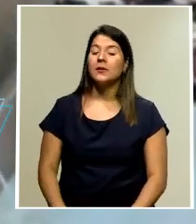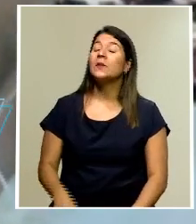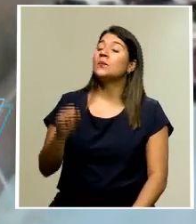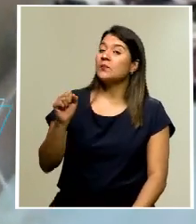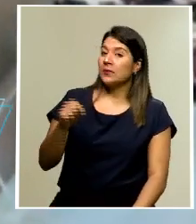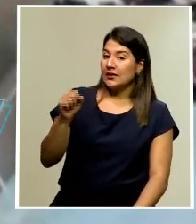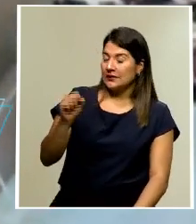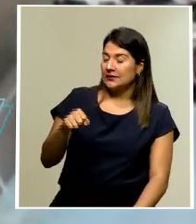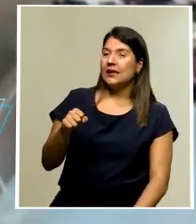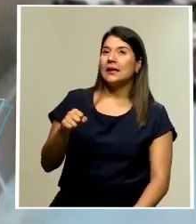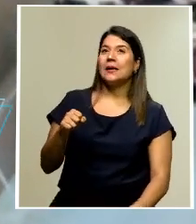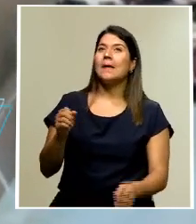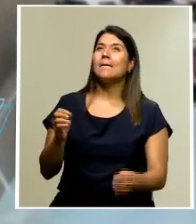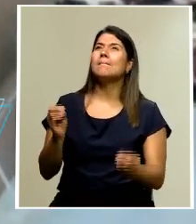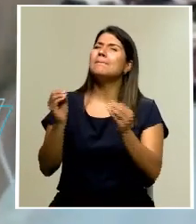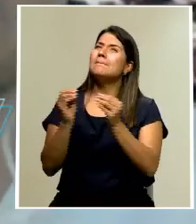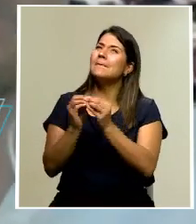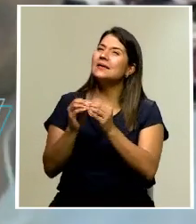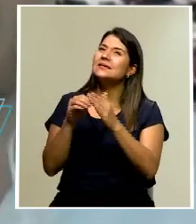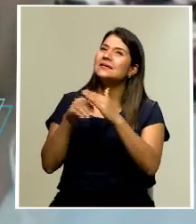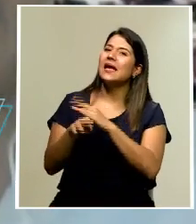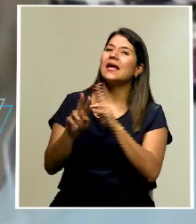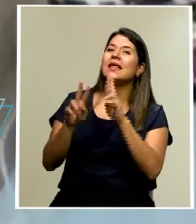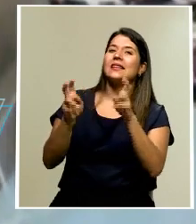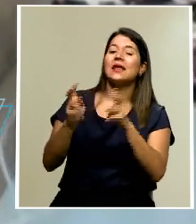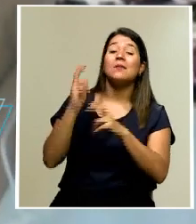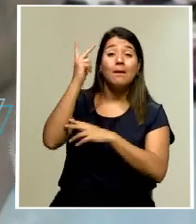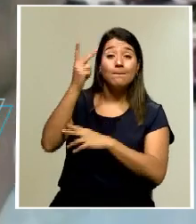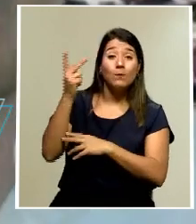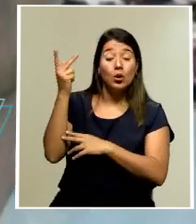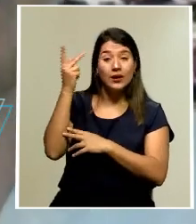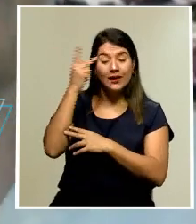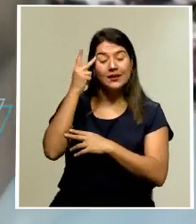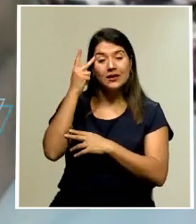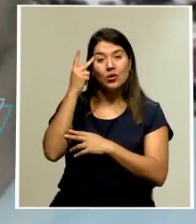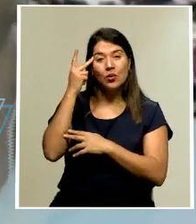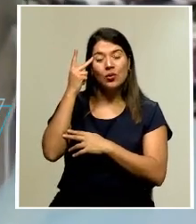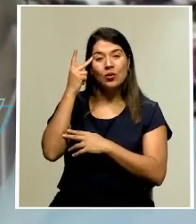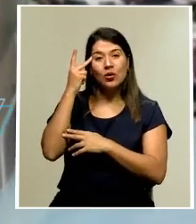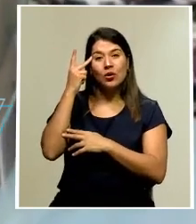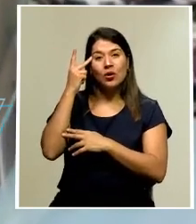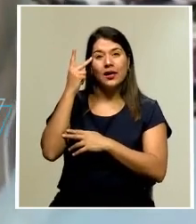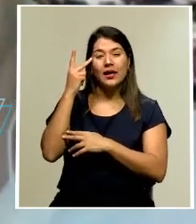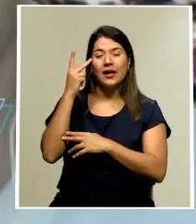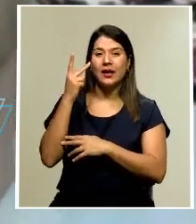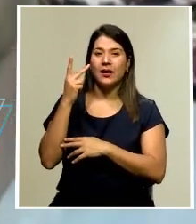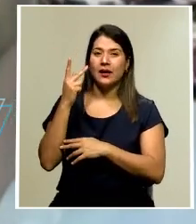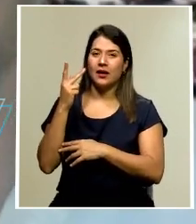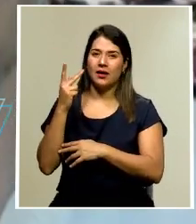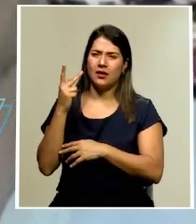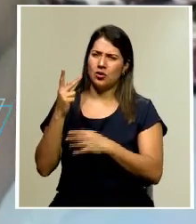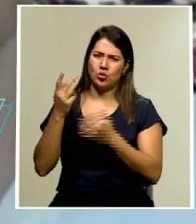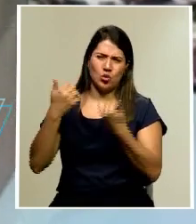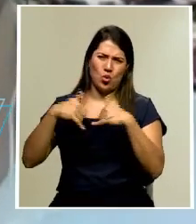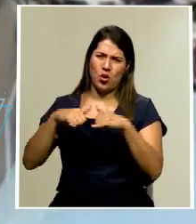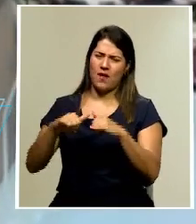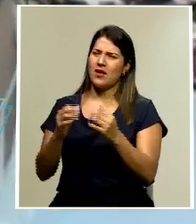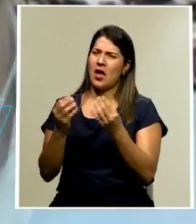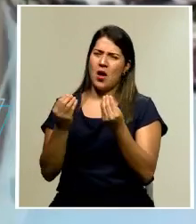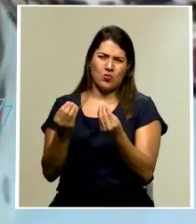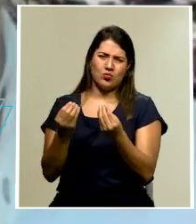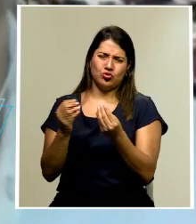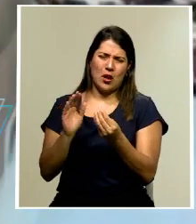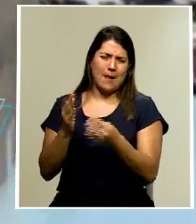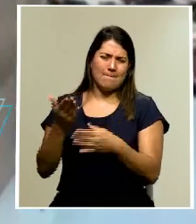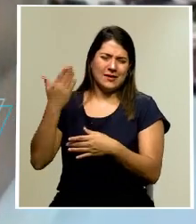Sí, especialmente, digamos, en el tema político, Ernesto, evidentemente le pesan mucho todavía, no sé si